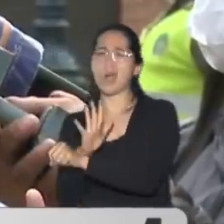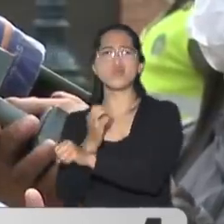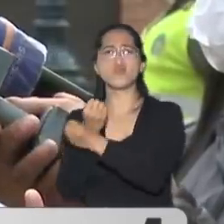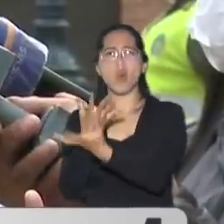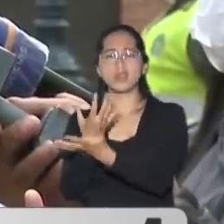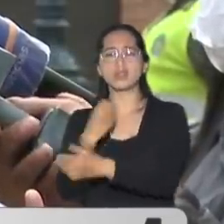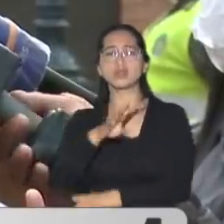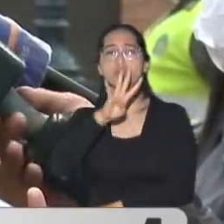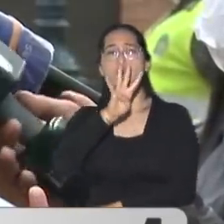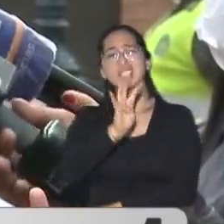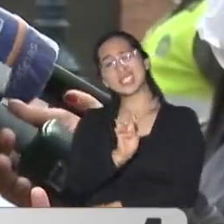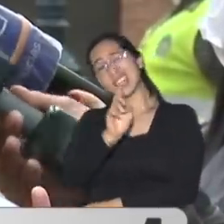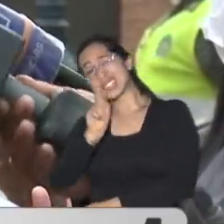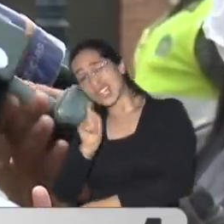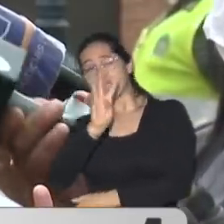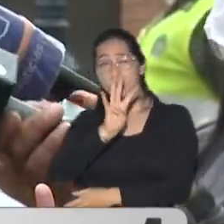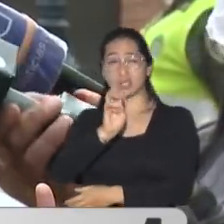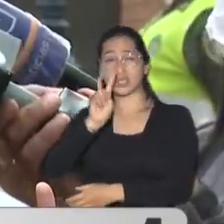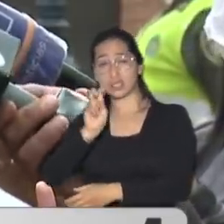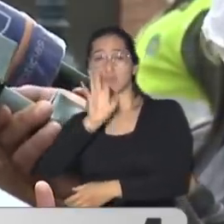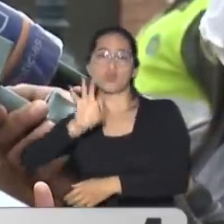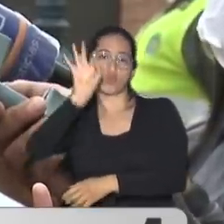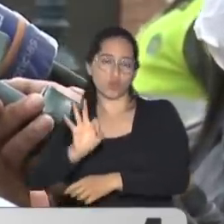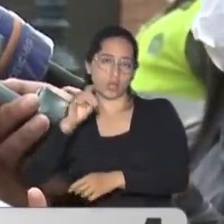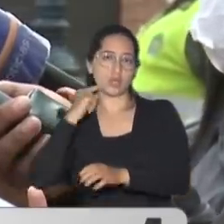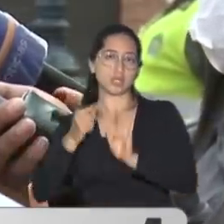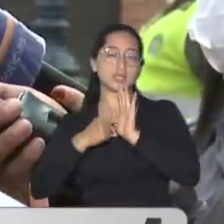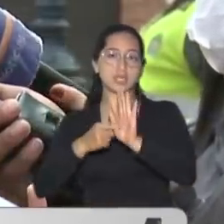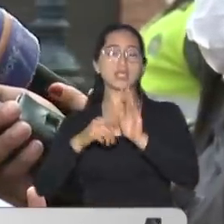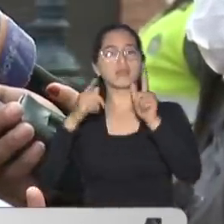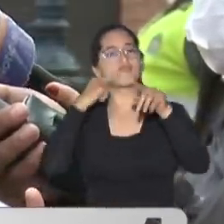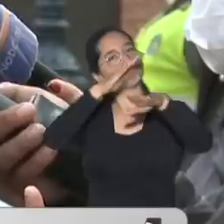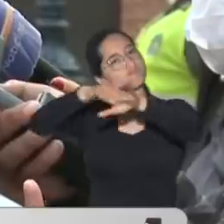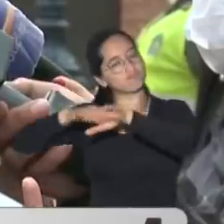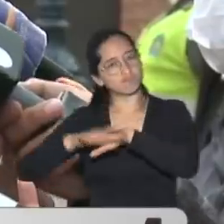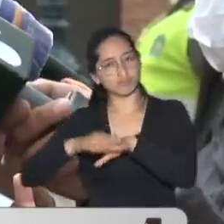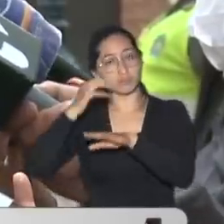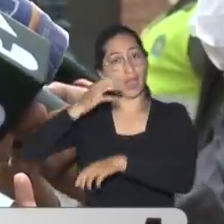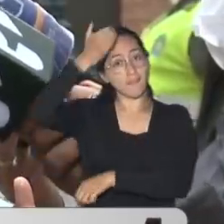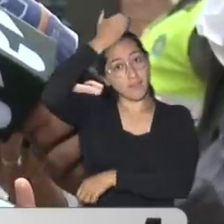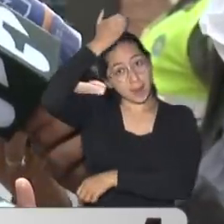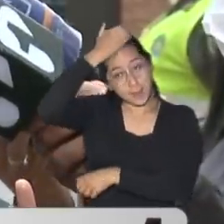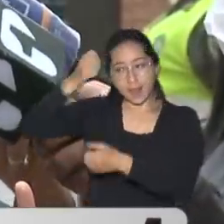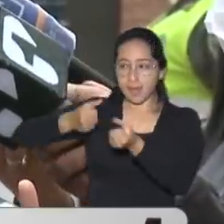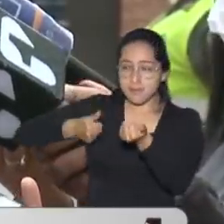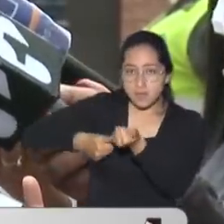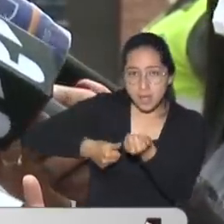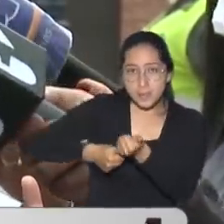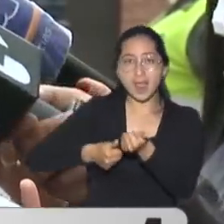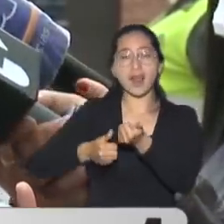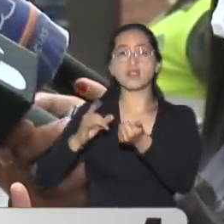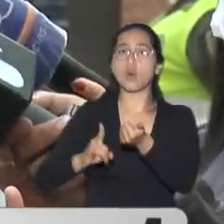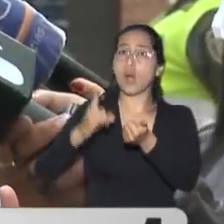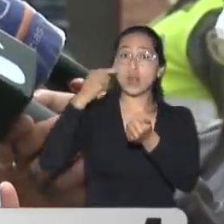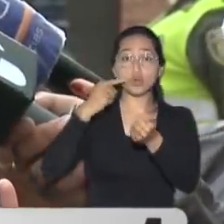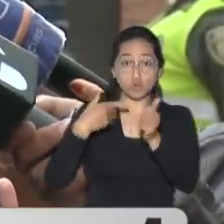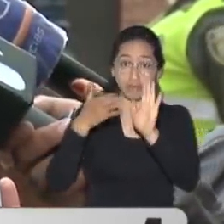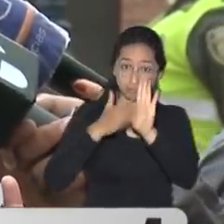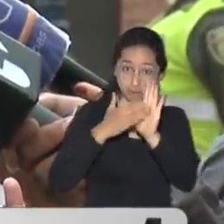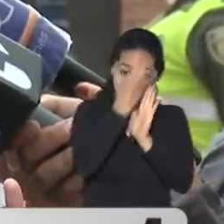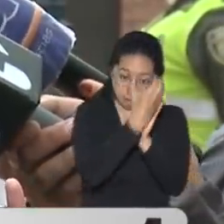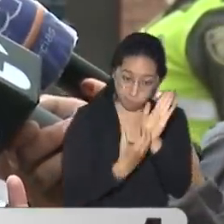Queremos registrar a todos aquellos médicos, enfermeras, auxiliares que tengan experiencia certificada en